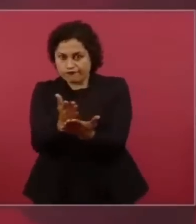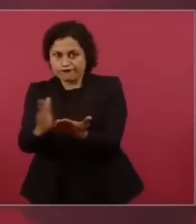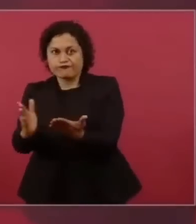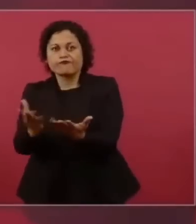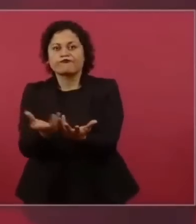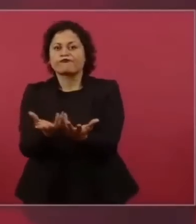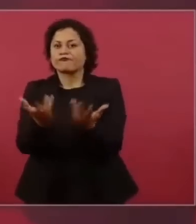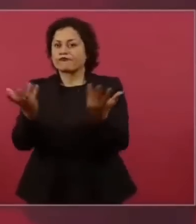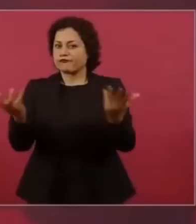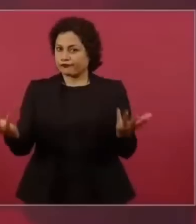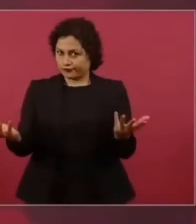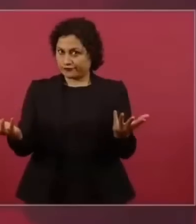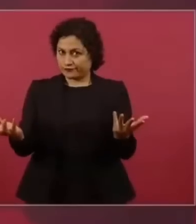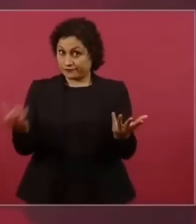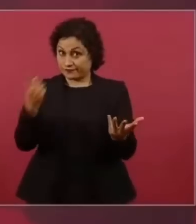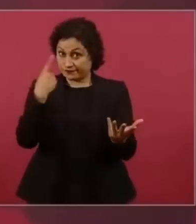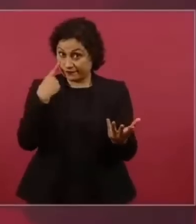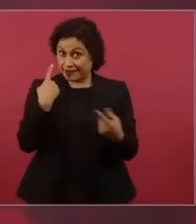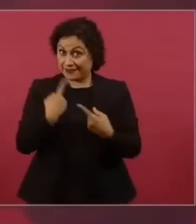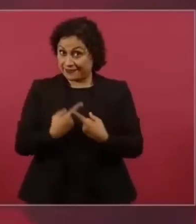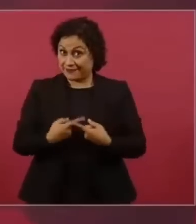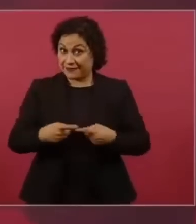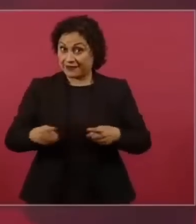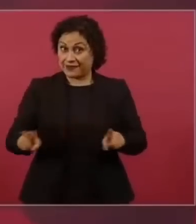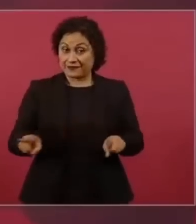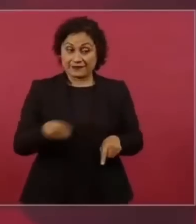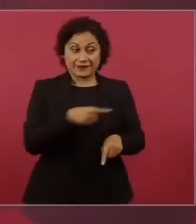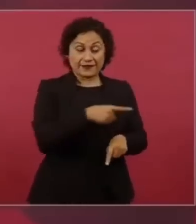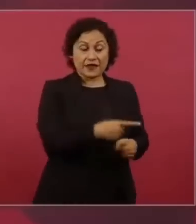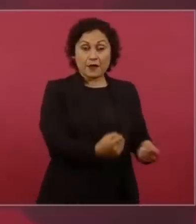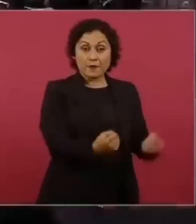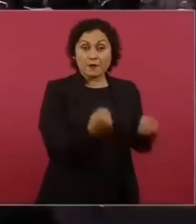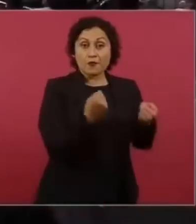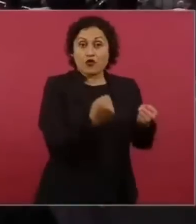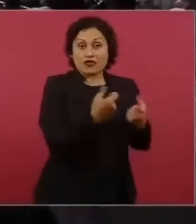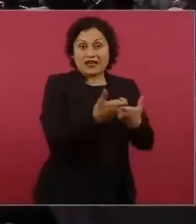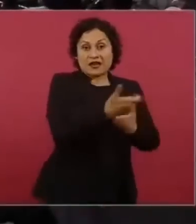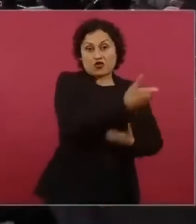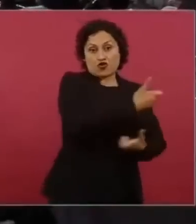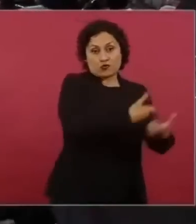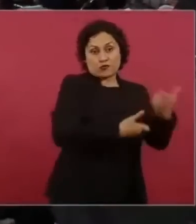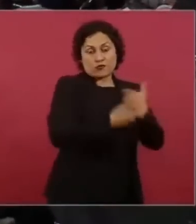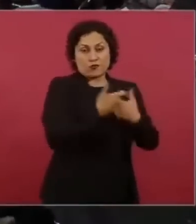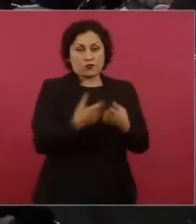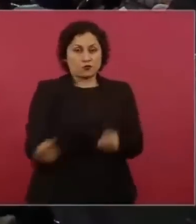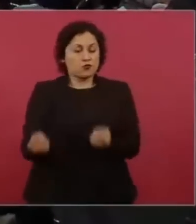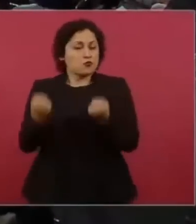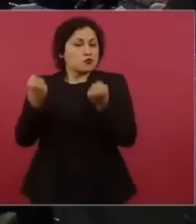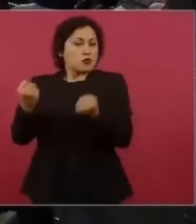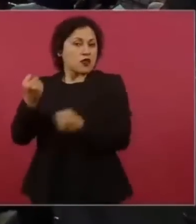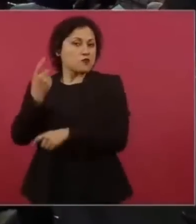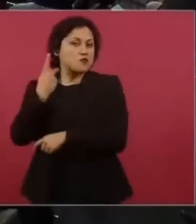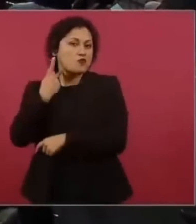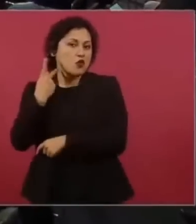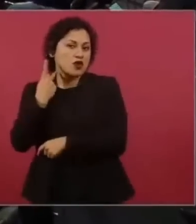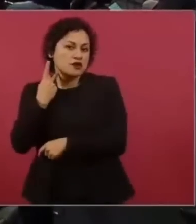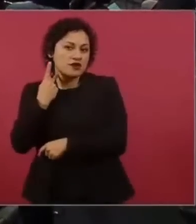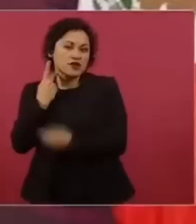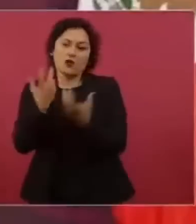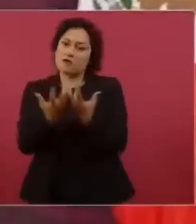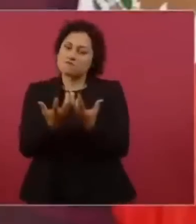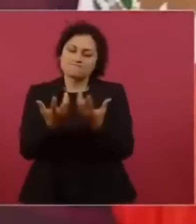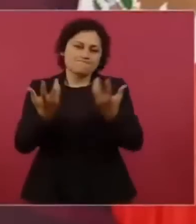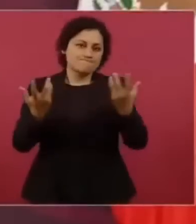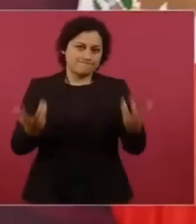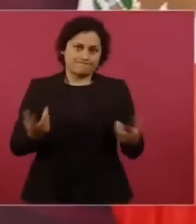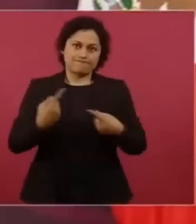el poder económico del poder político y que el gobierno represente a todos, no como